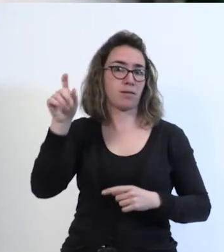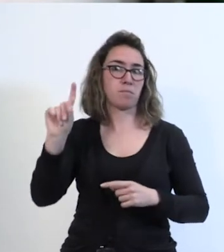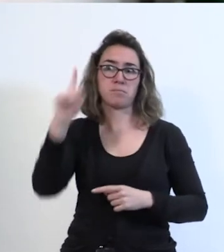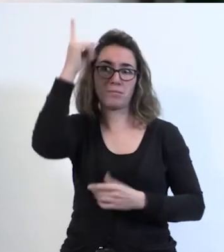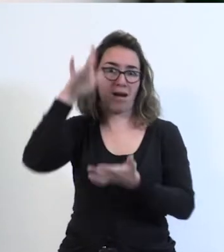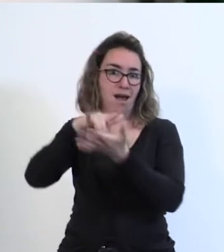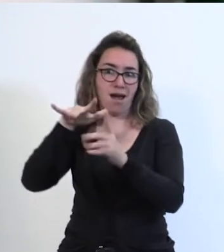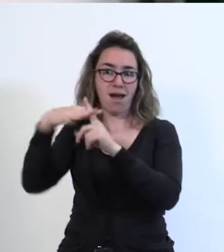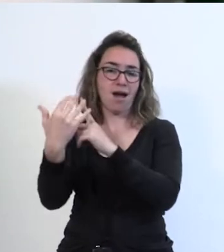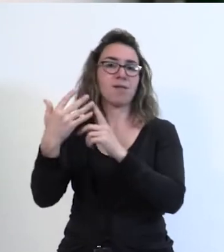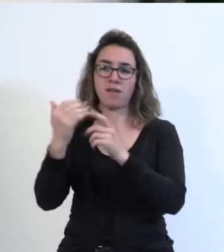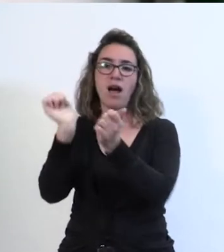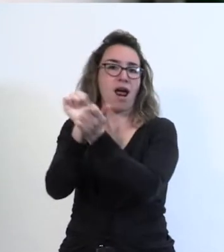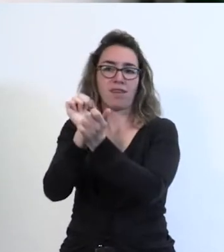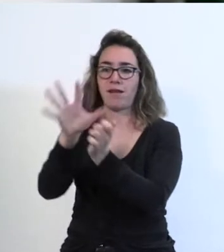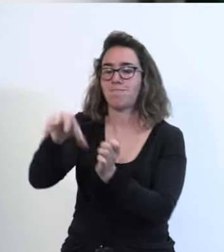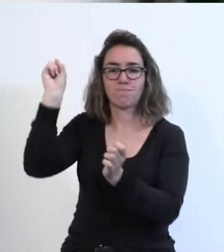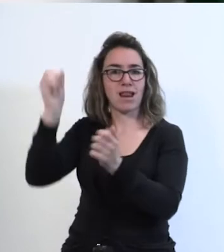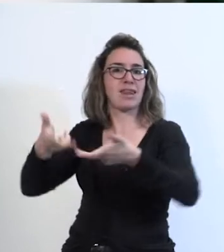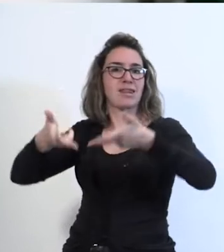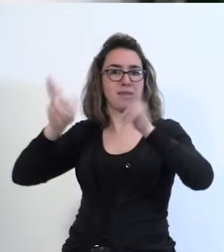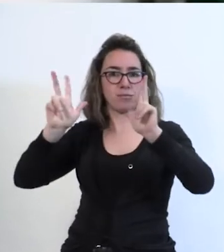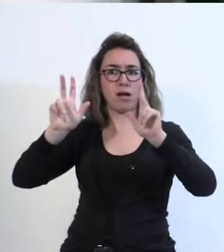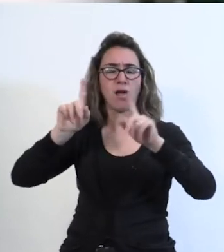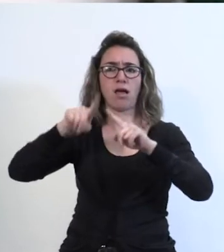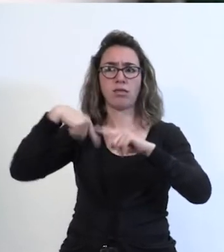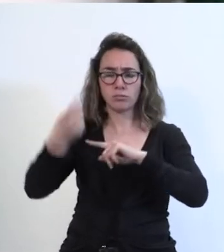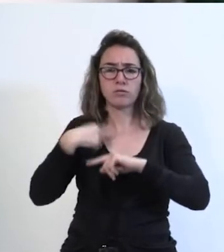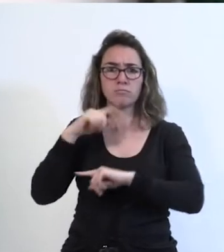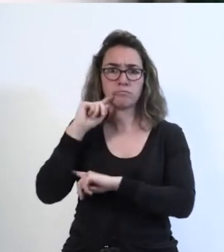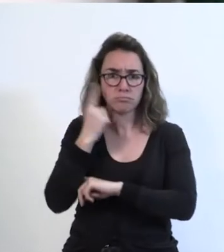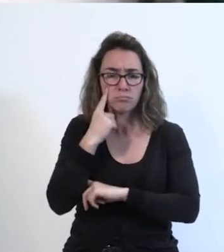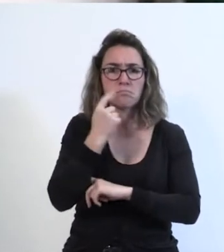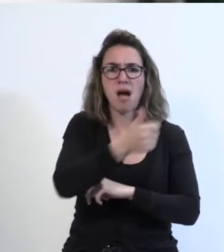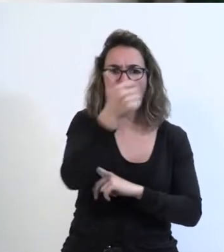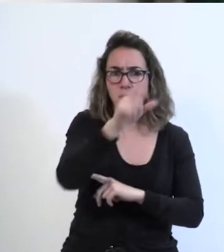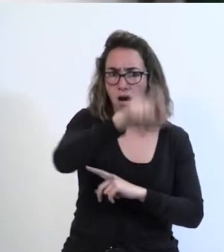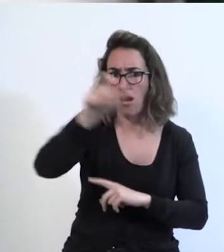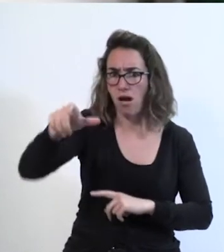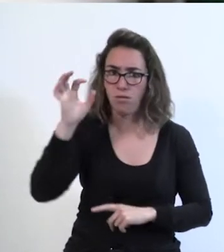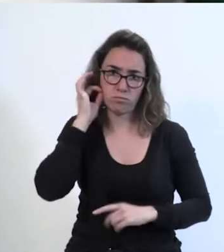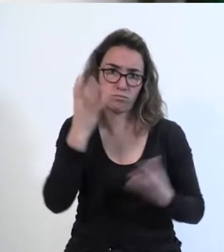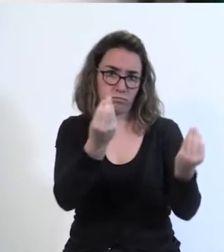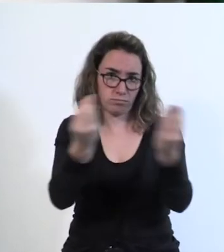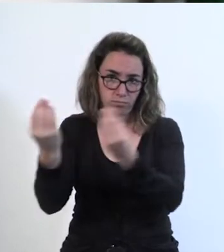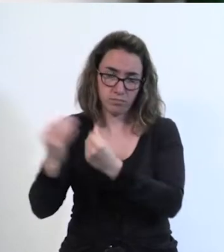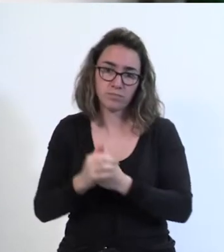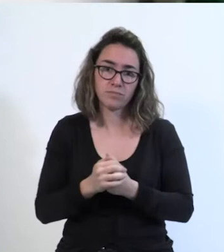cárcel, el primer caso que logramos, y luego nos dimos cuenta que eran más casos. Con la fuerza que nos dio